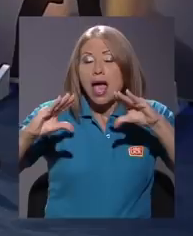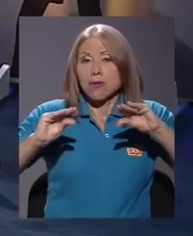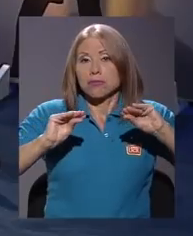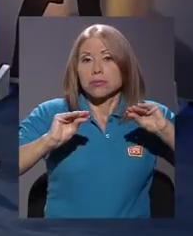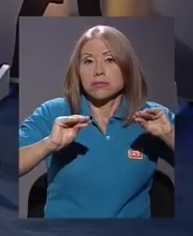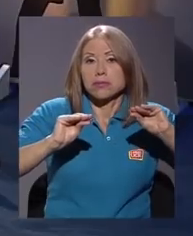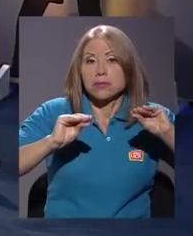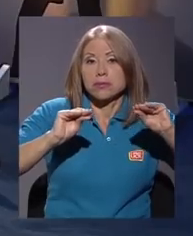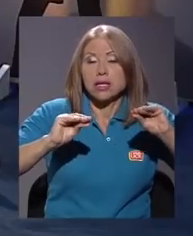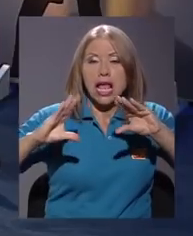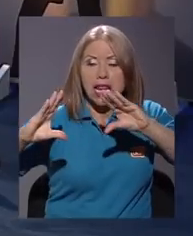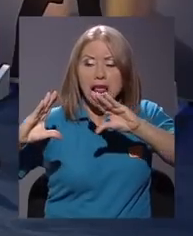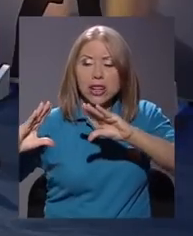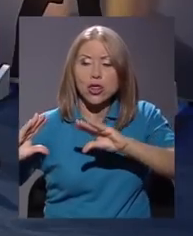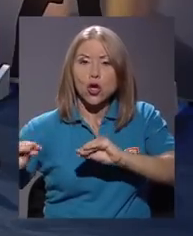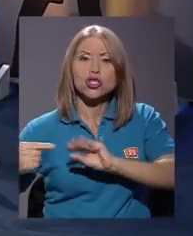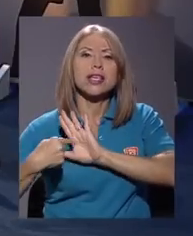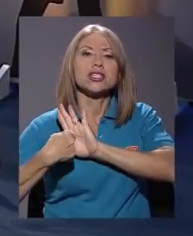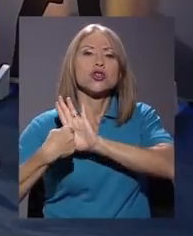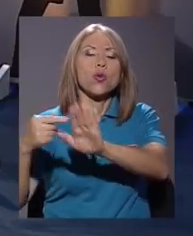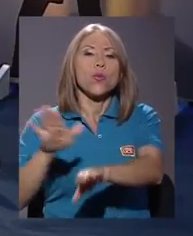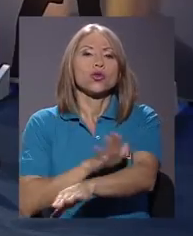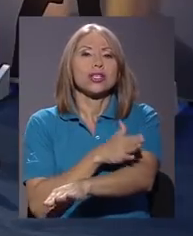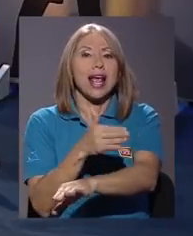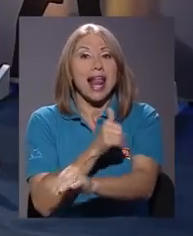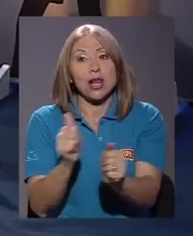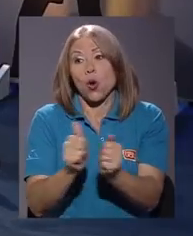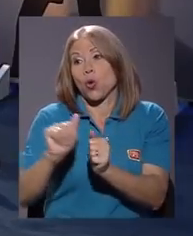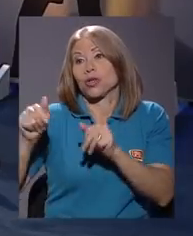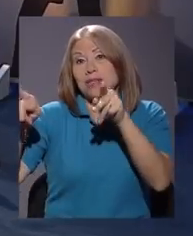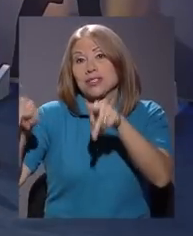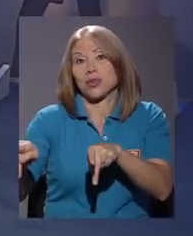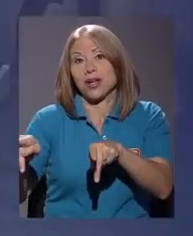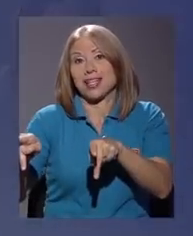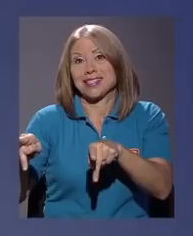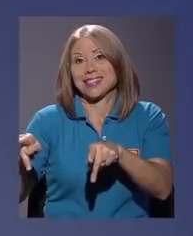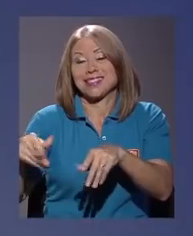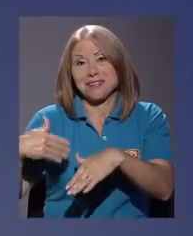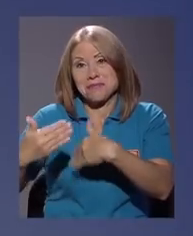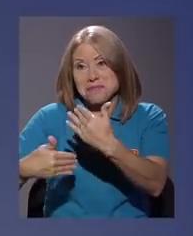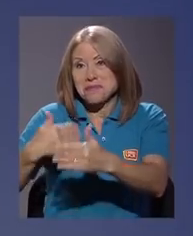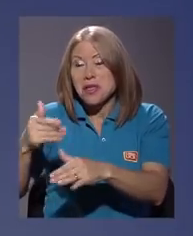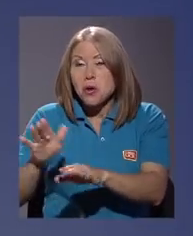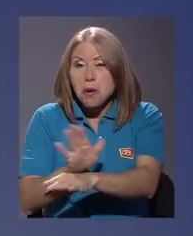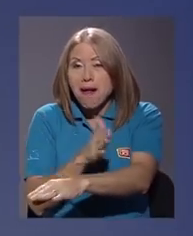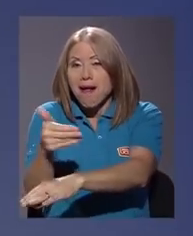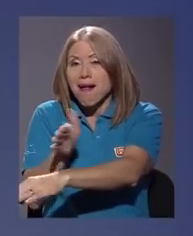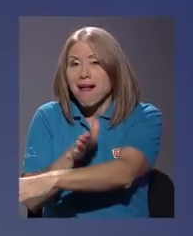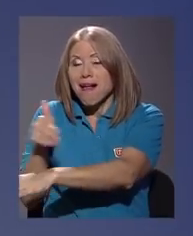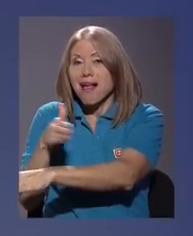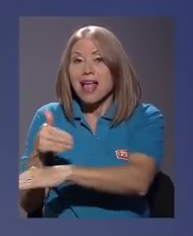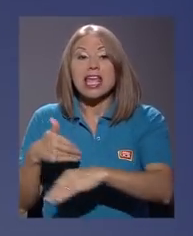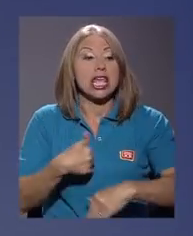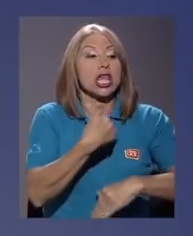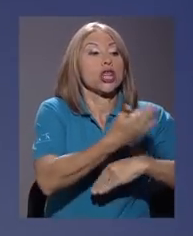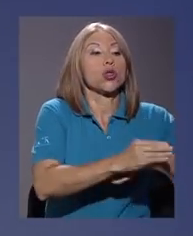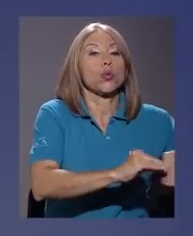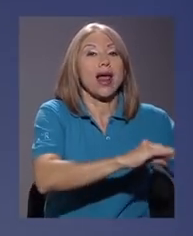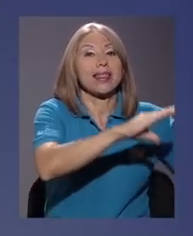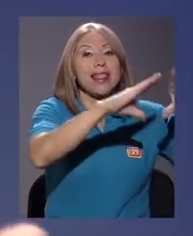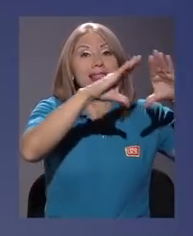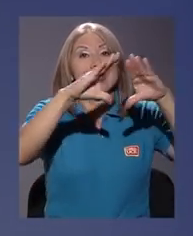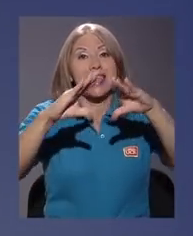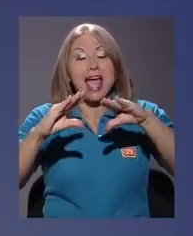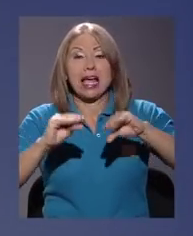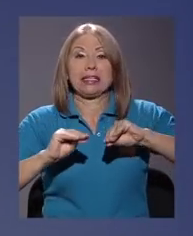noches ofrecen conciertos con los pianistas invitados y durante el día clínicas o clases maestras de piano y